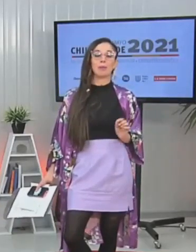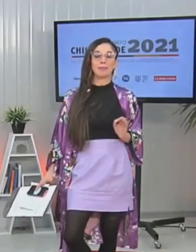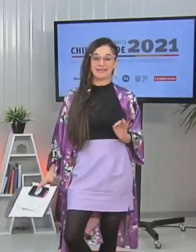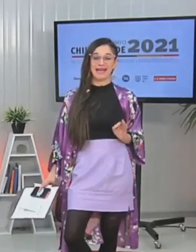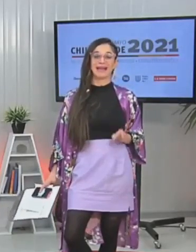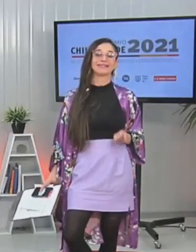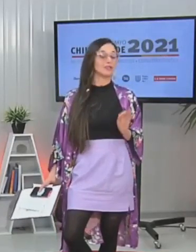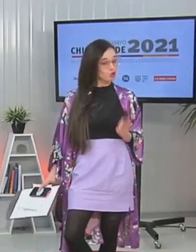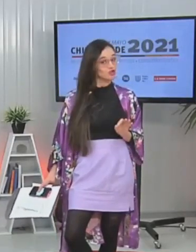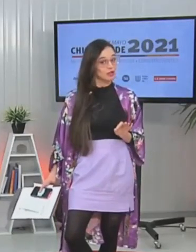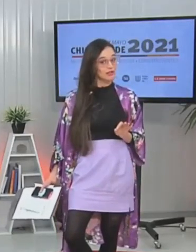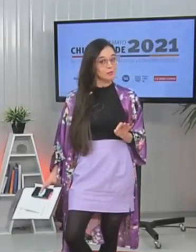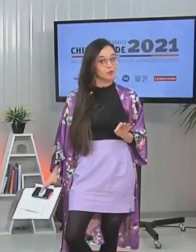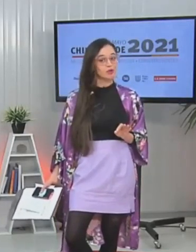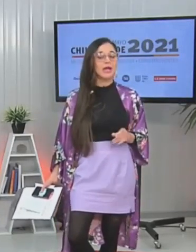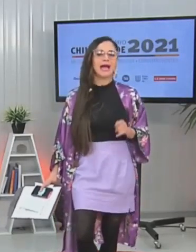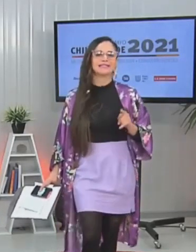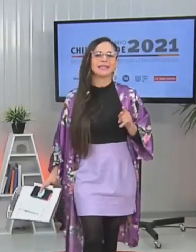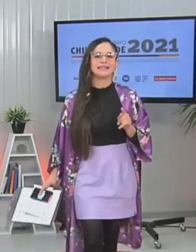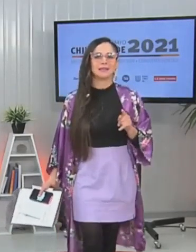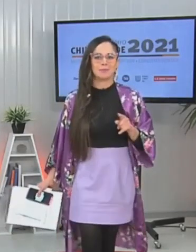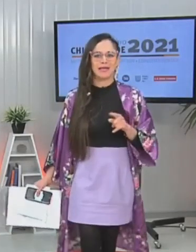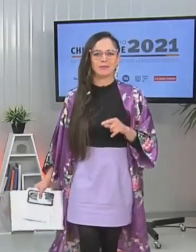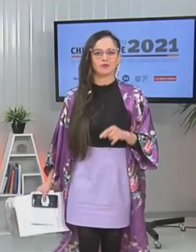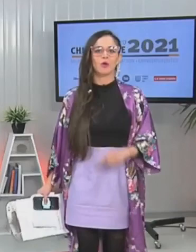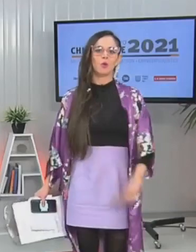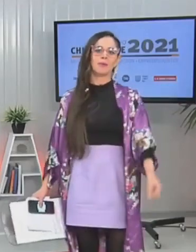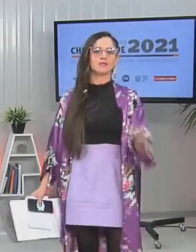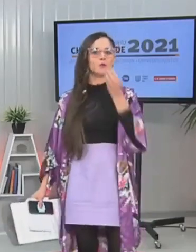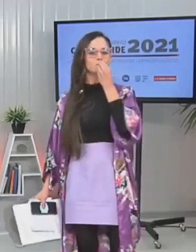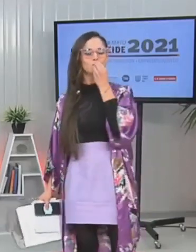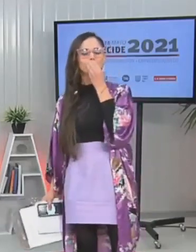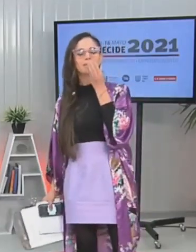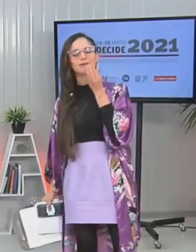de Concepción. Vamos a empezar a las 14 horas en punto, así que te esperamos. Un beso para todos.